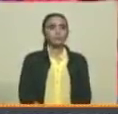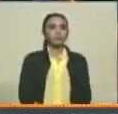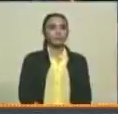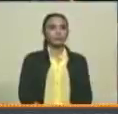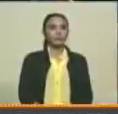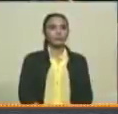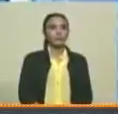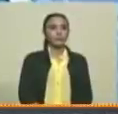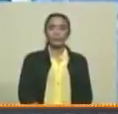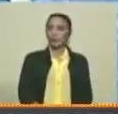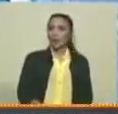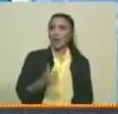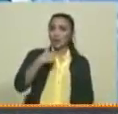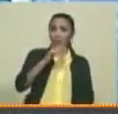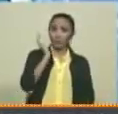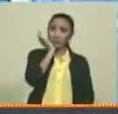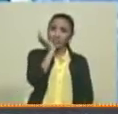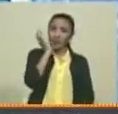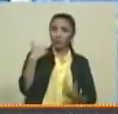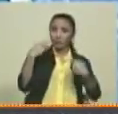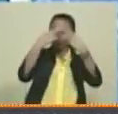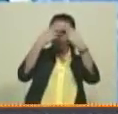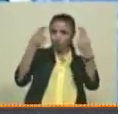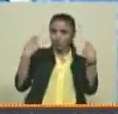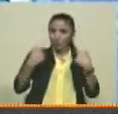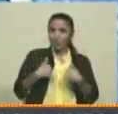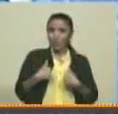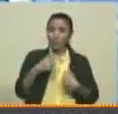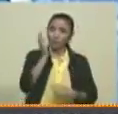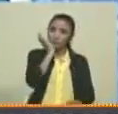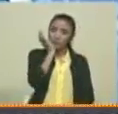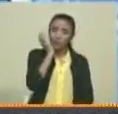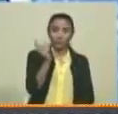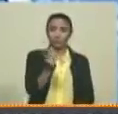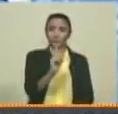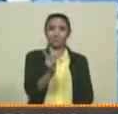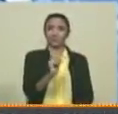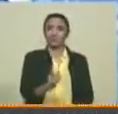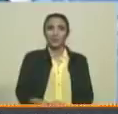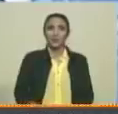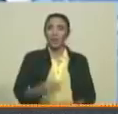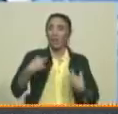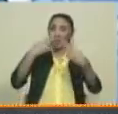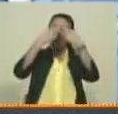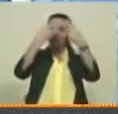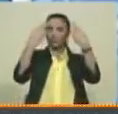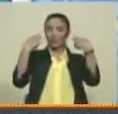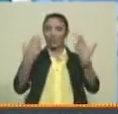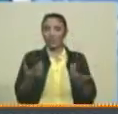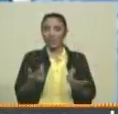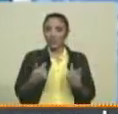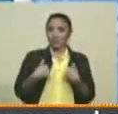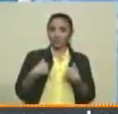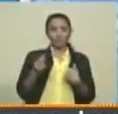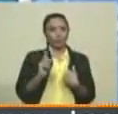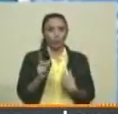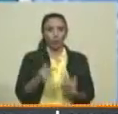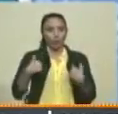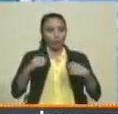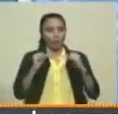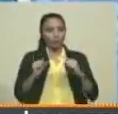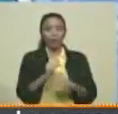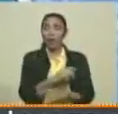No soy un tontuelo inocente, un tontuelo inocente, no. A